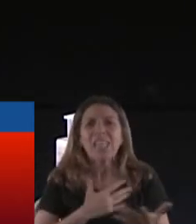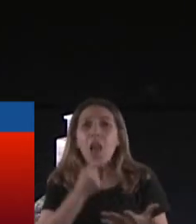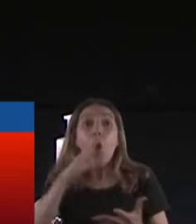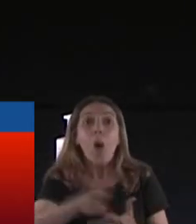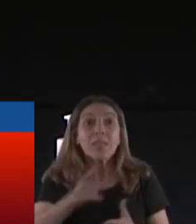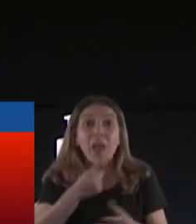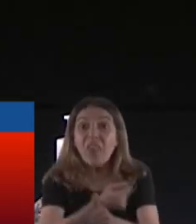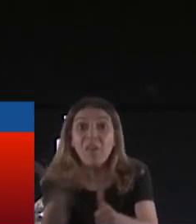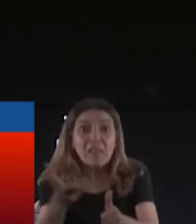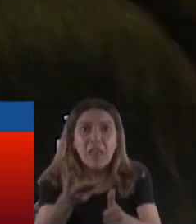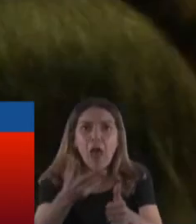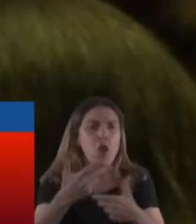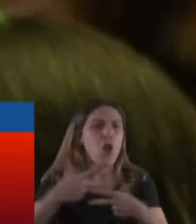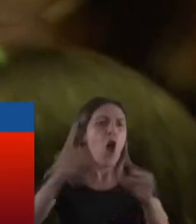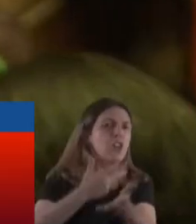diversidad.